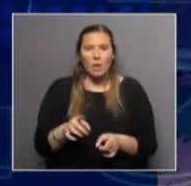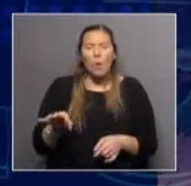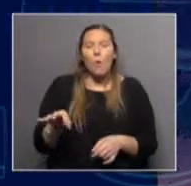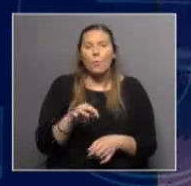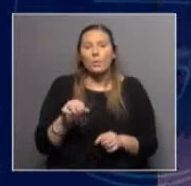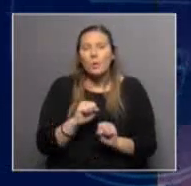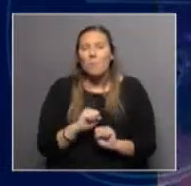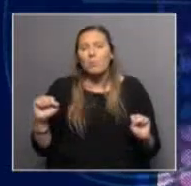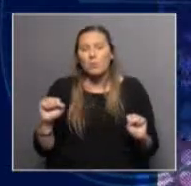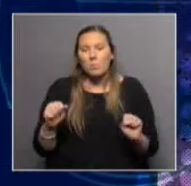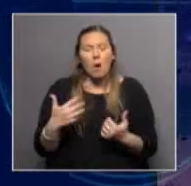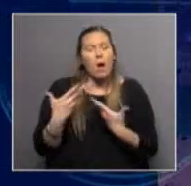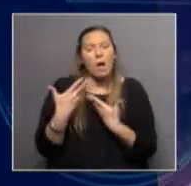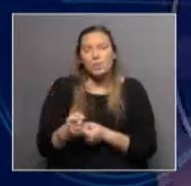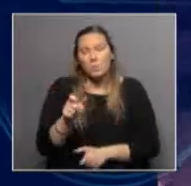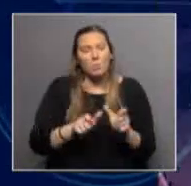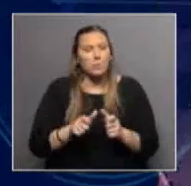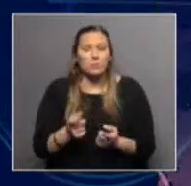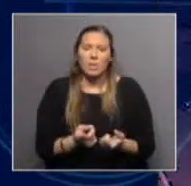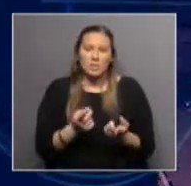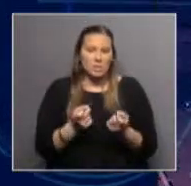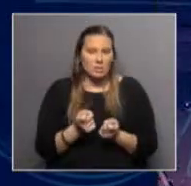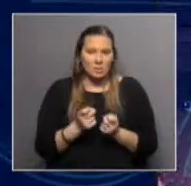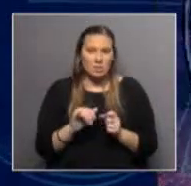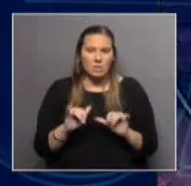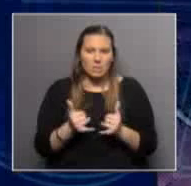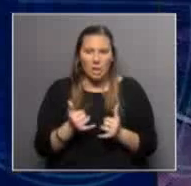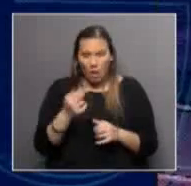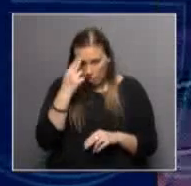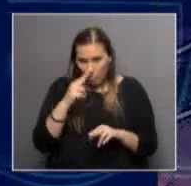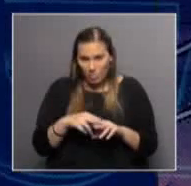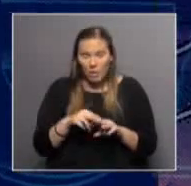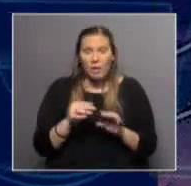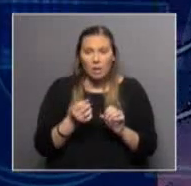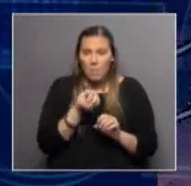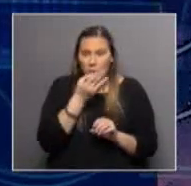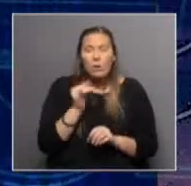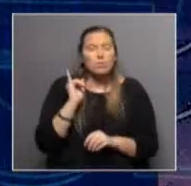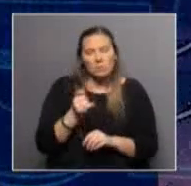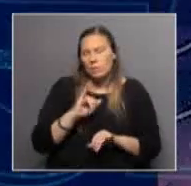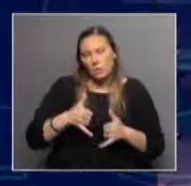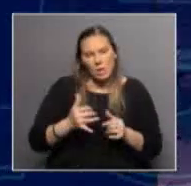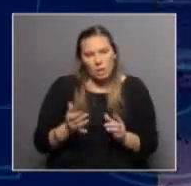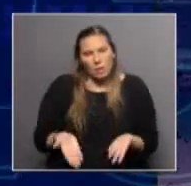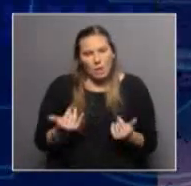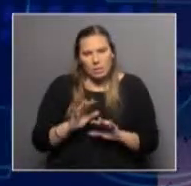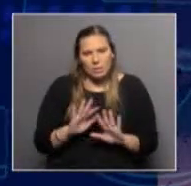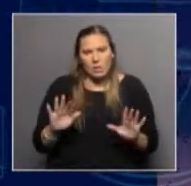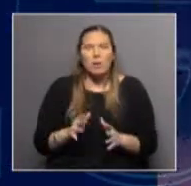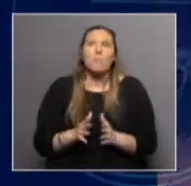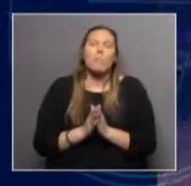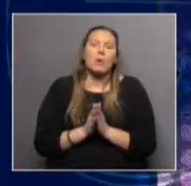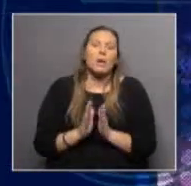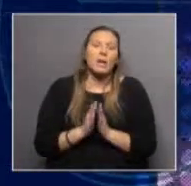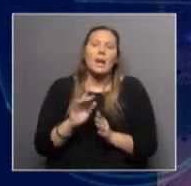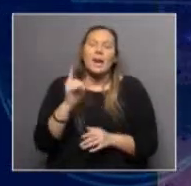que podemos hacer es dar una mano a quien lo precisa. ¿Ya lo superaron la enfermedad? Sí, bien. Sí, gracias a Dios. Me alegro mucho. Y superamos